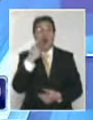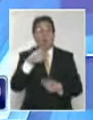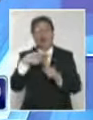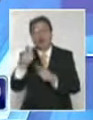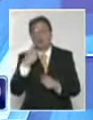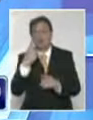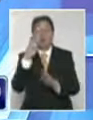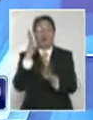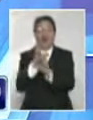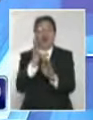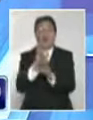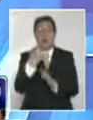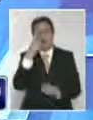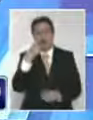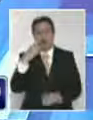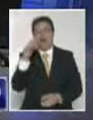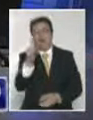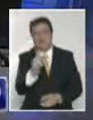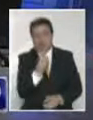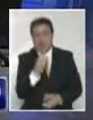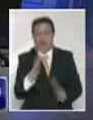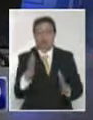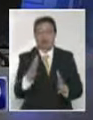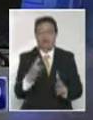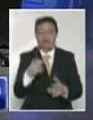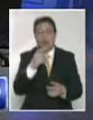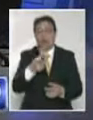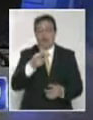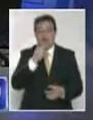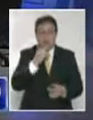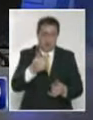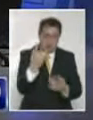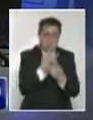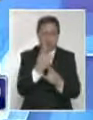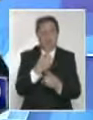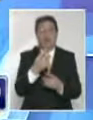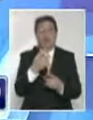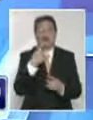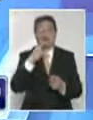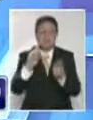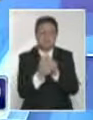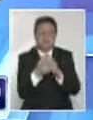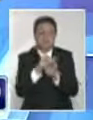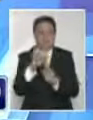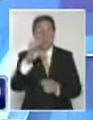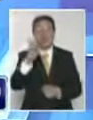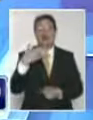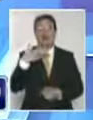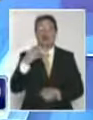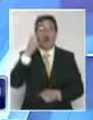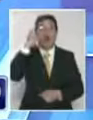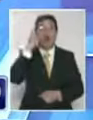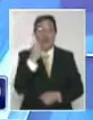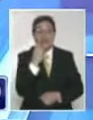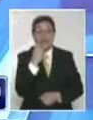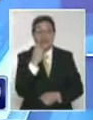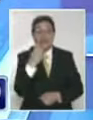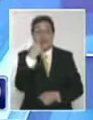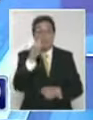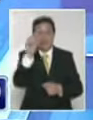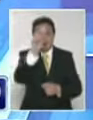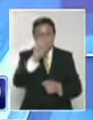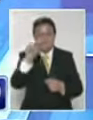sido infiel, iba borracho y se murió en un accidente. O sea, hay el caso de estos cabros del Parque O'Higgins, que los pusieron como con unos círculos,